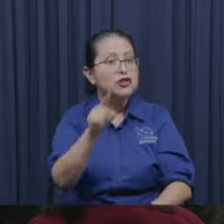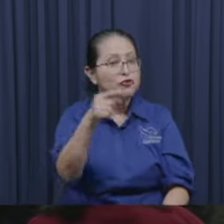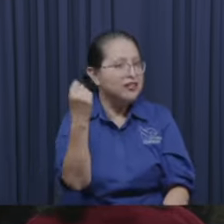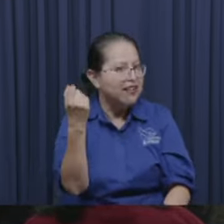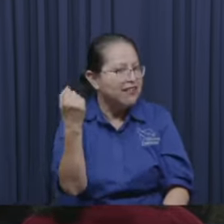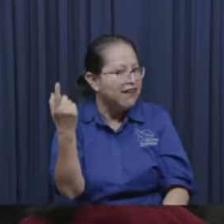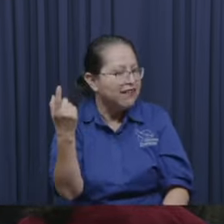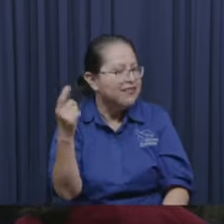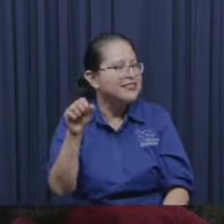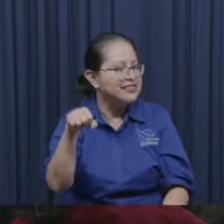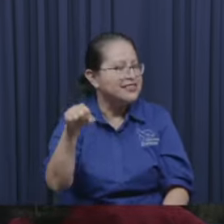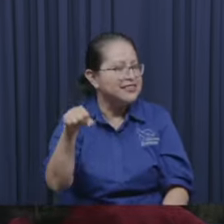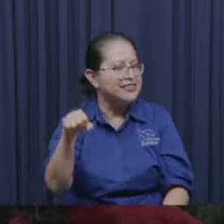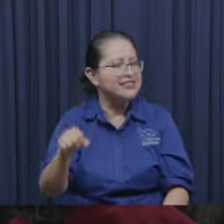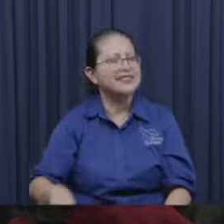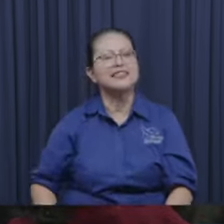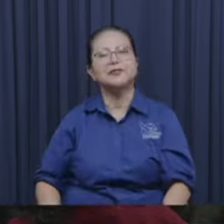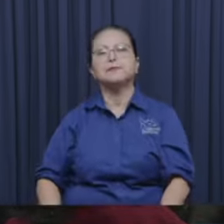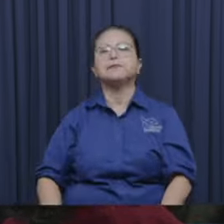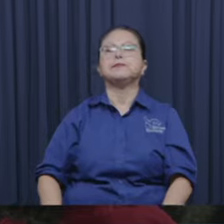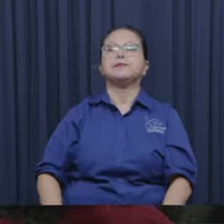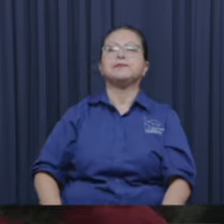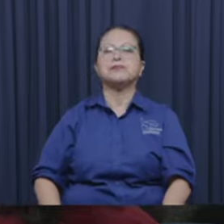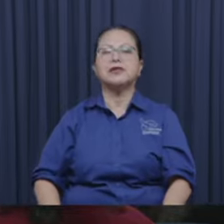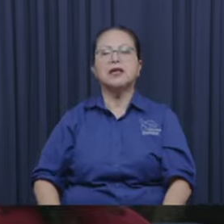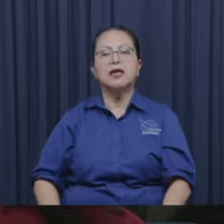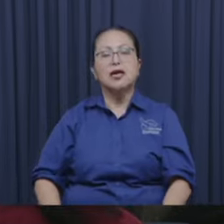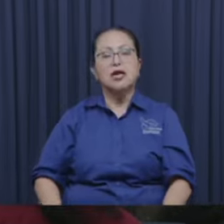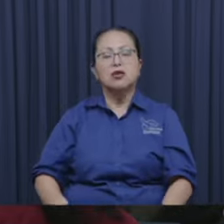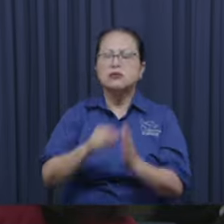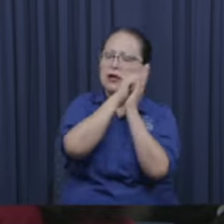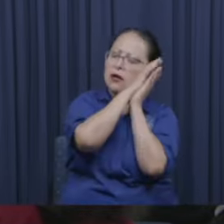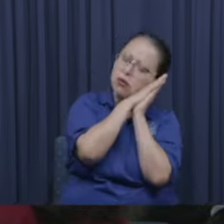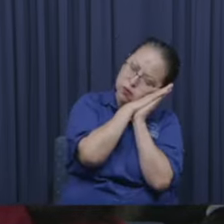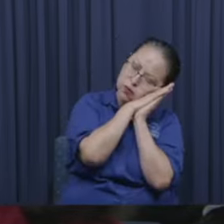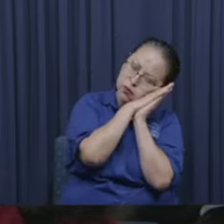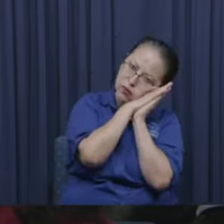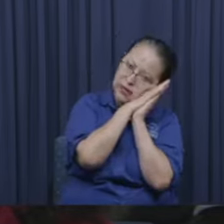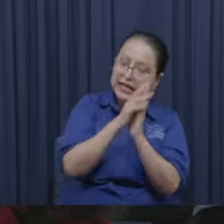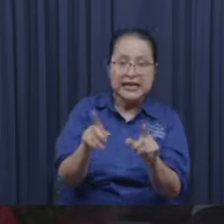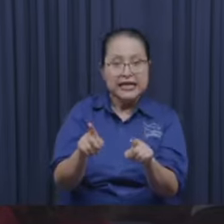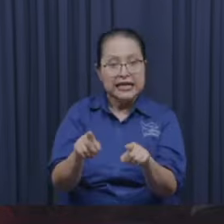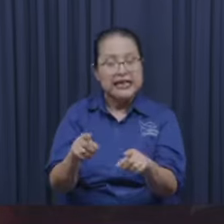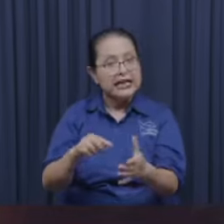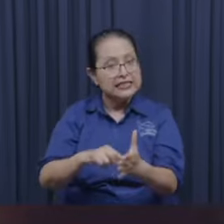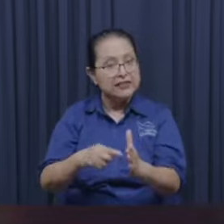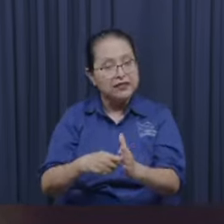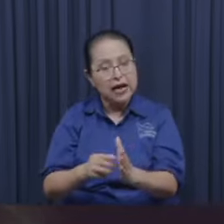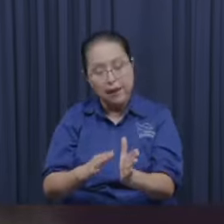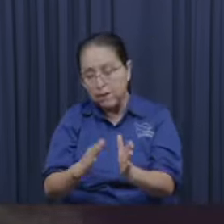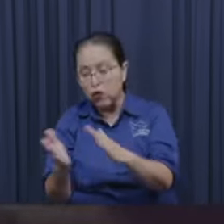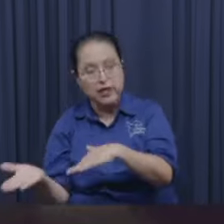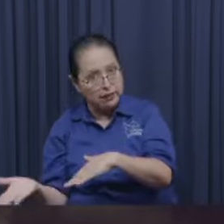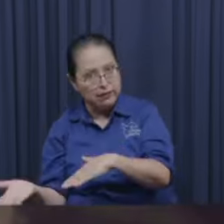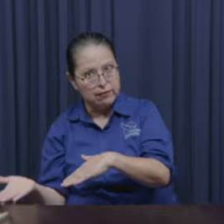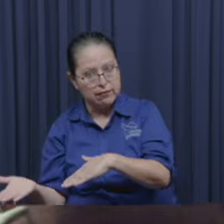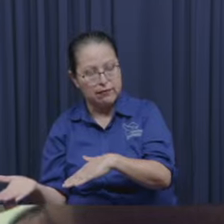es que parecería un juego de palabras pero los que durmieron habiendo